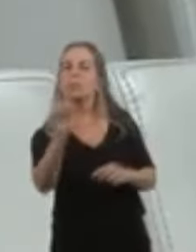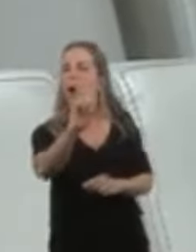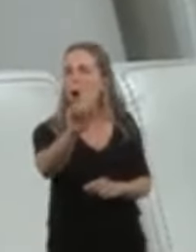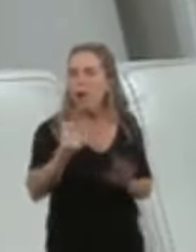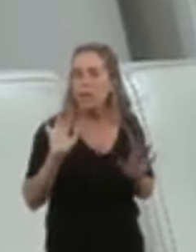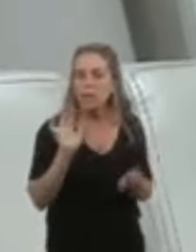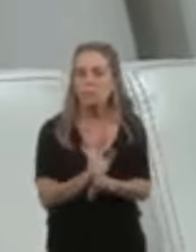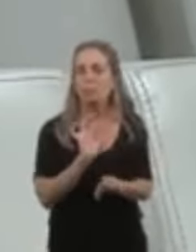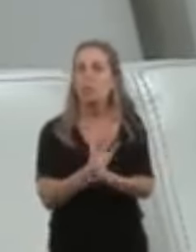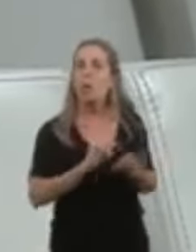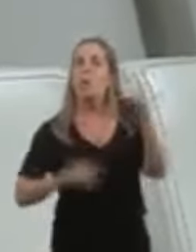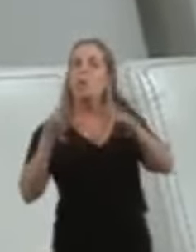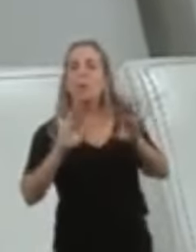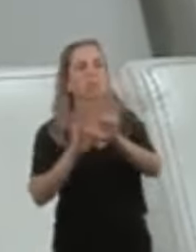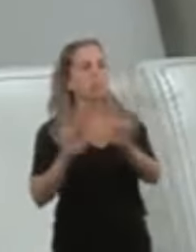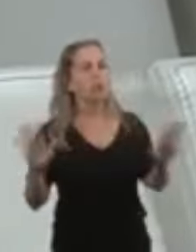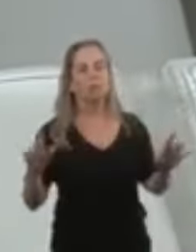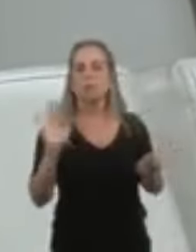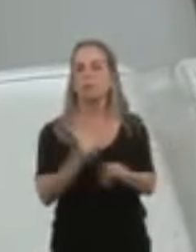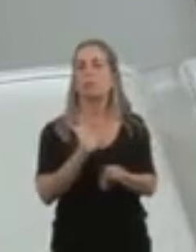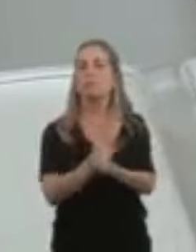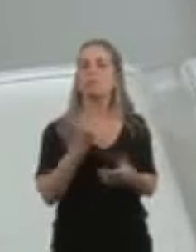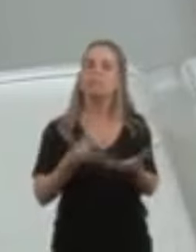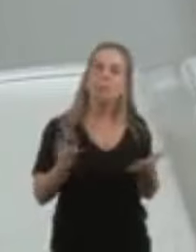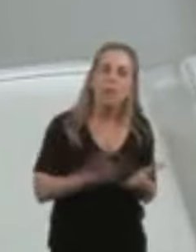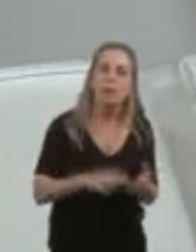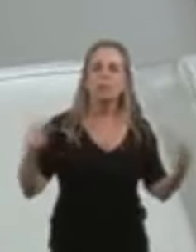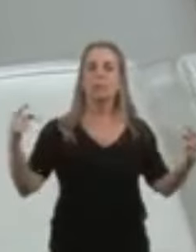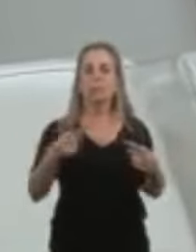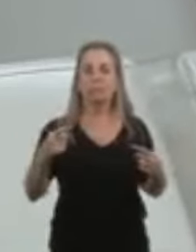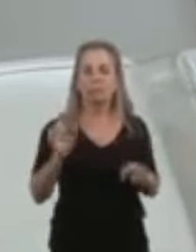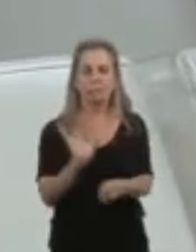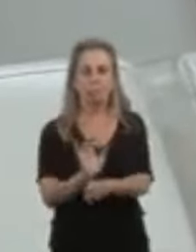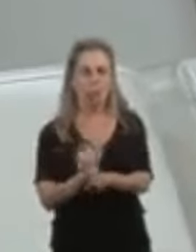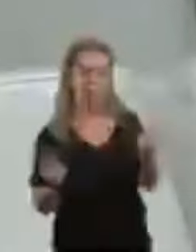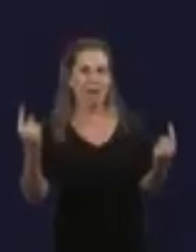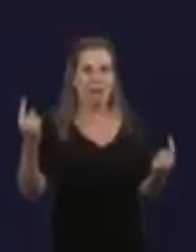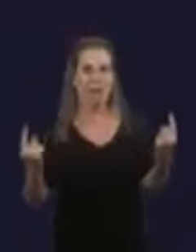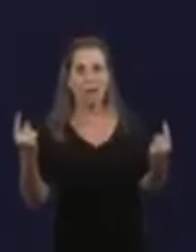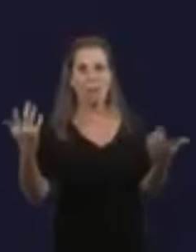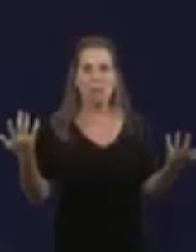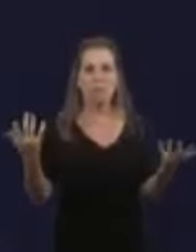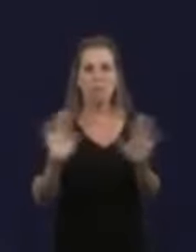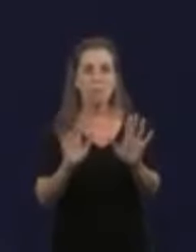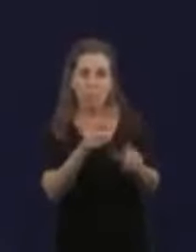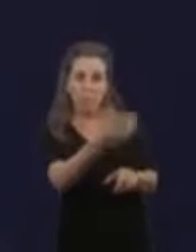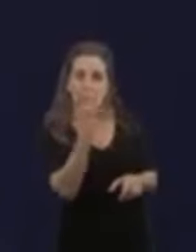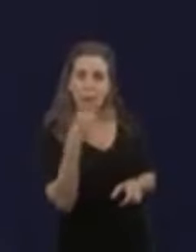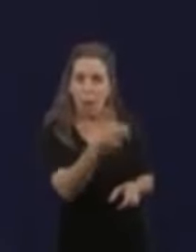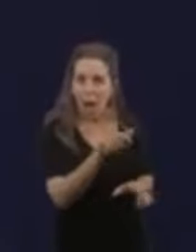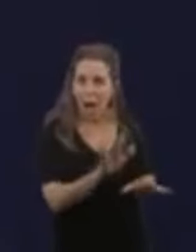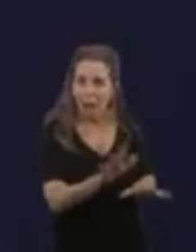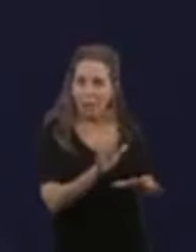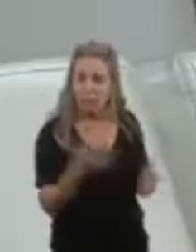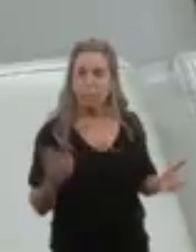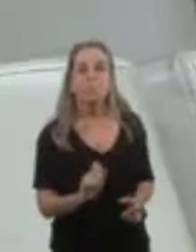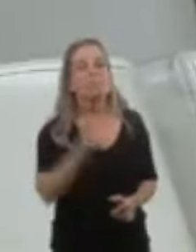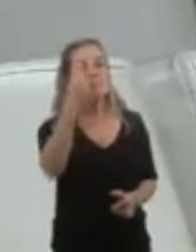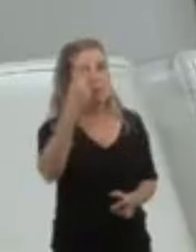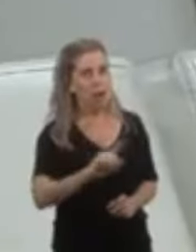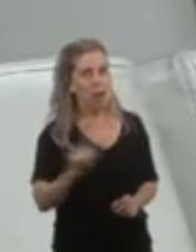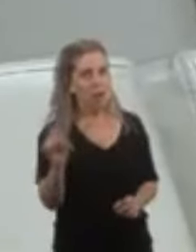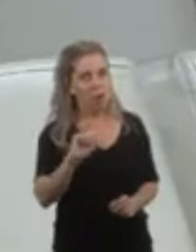una simplemente es una nua ión que desautoriza o eso pareciera a un jefe de gabinete porque no es la primera vez que sucede también